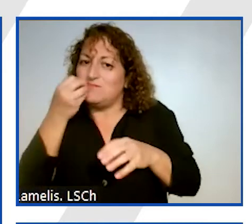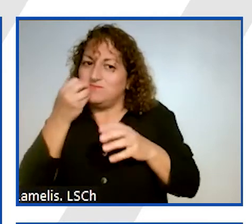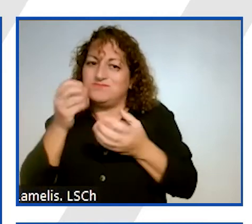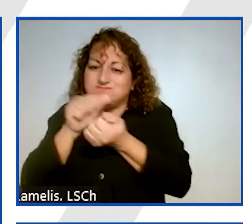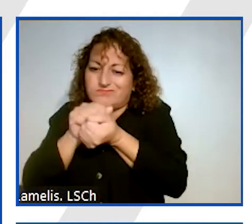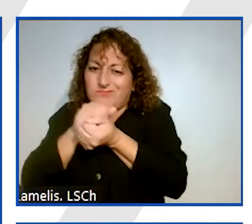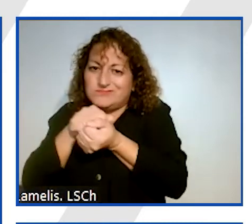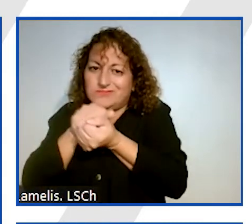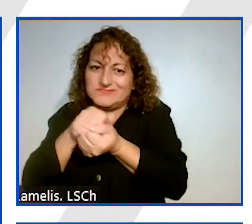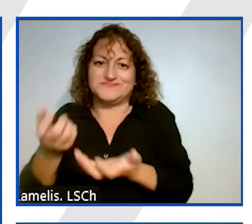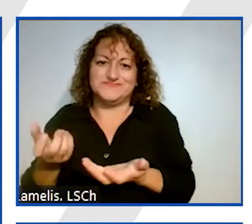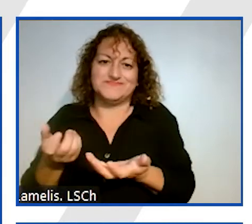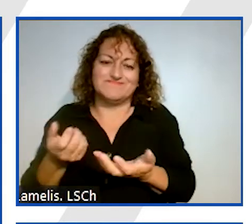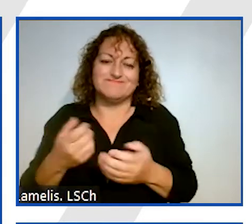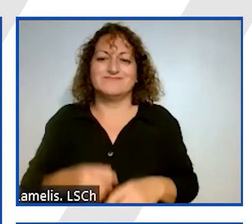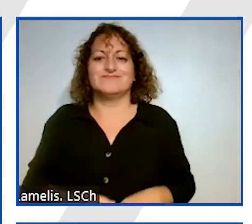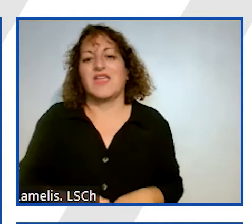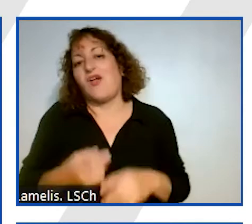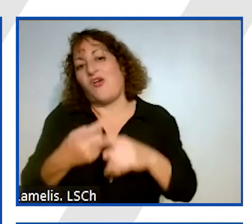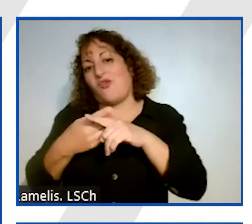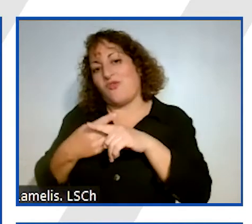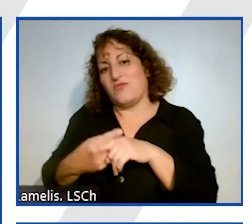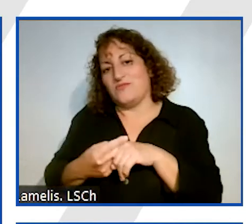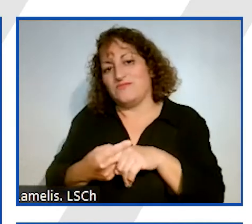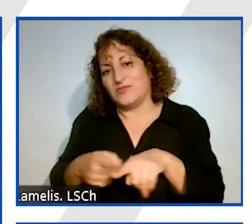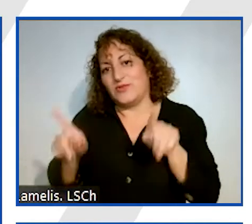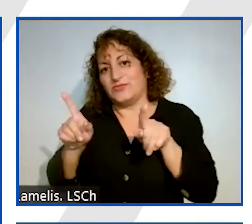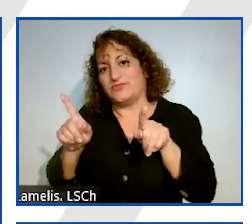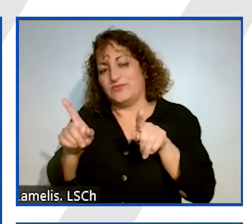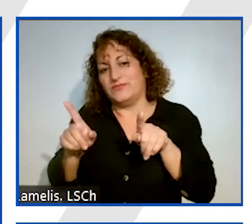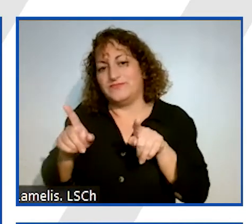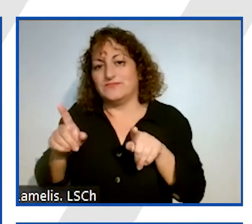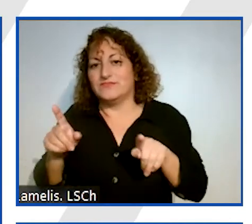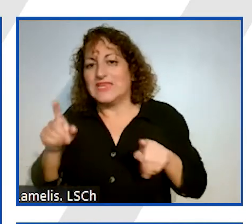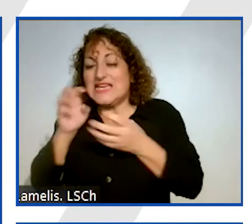puntiaguda, porque bueno, voy a comer un erizo y se me van a romper los dientes.